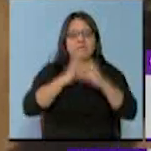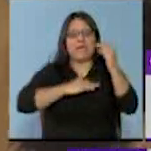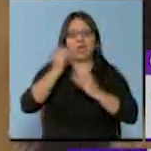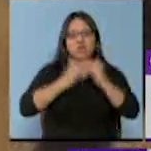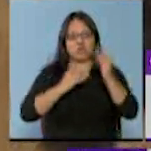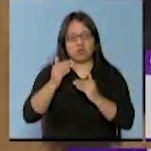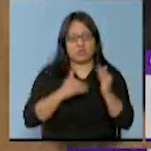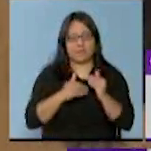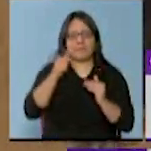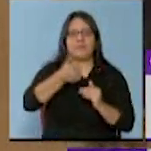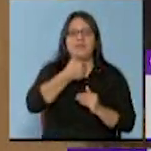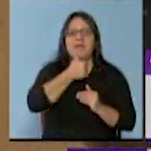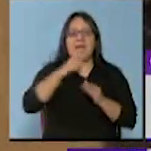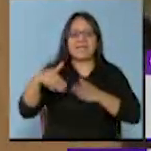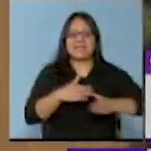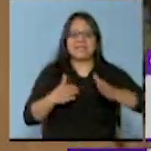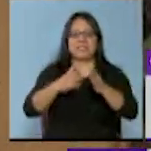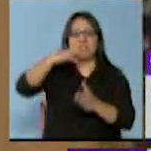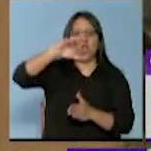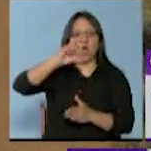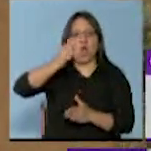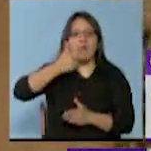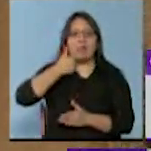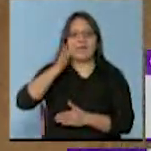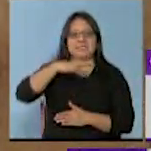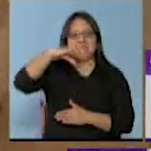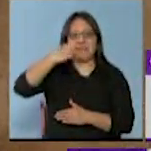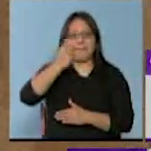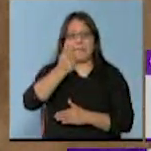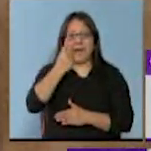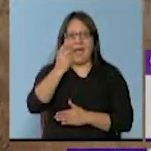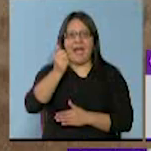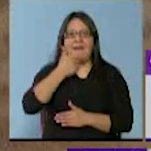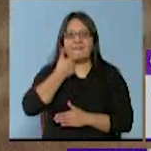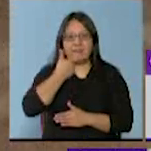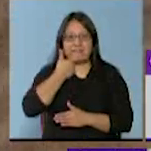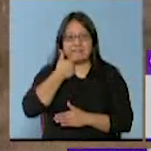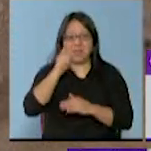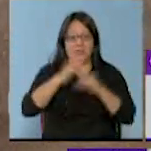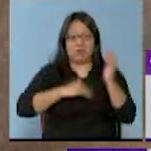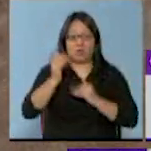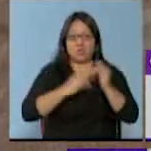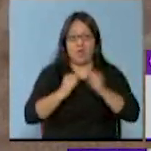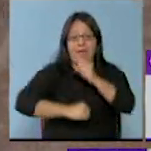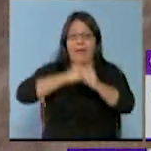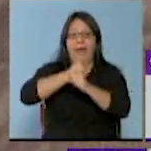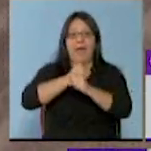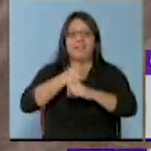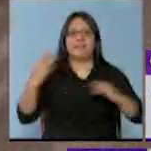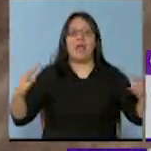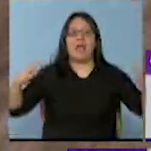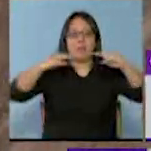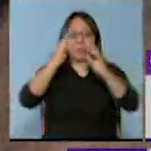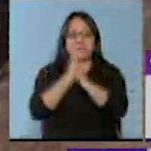desde el río Las Pavas, donde se va a hacer un nuevo puente, hasta San Pedro de Jujuy, en una extensión de